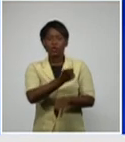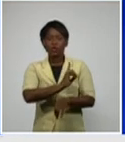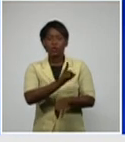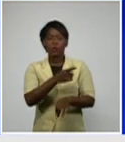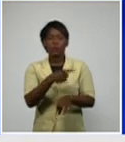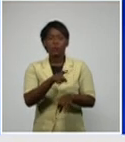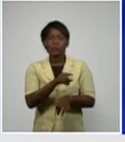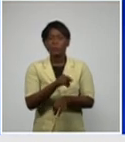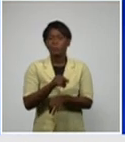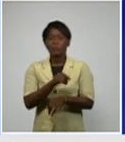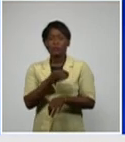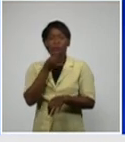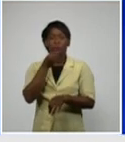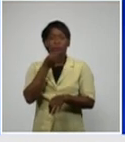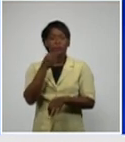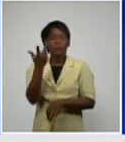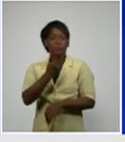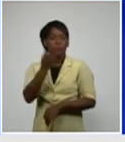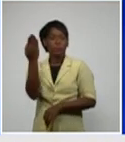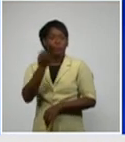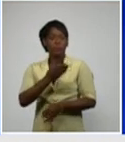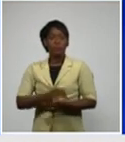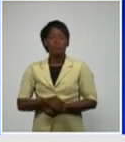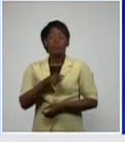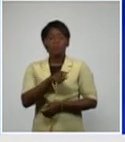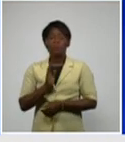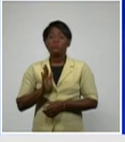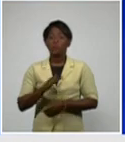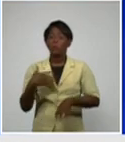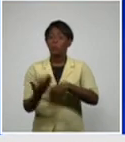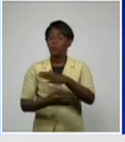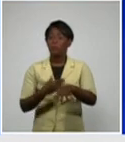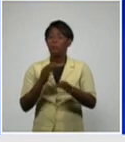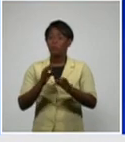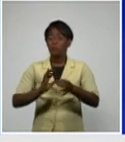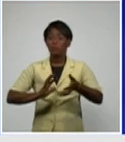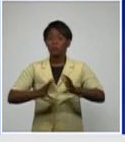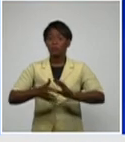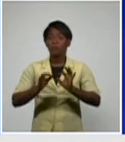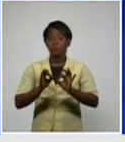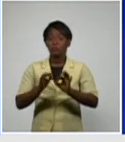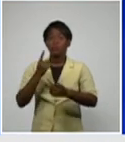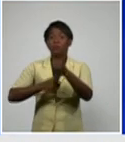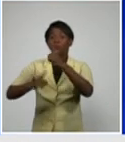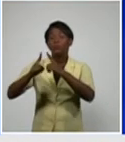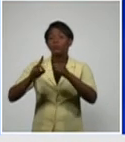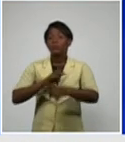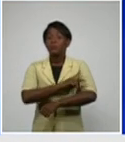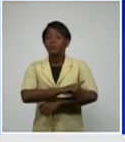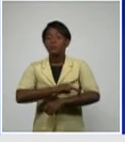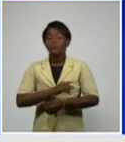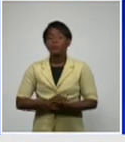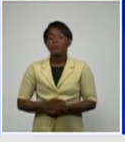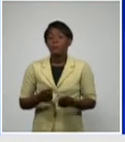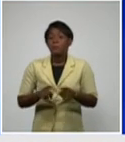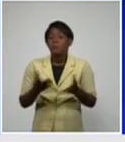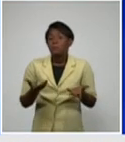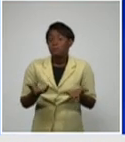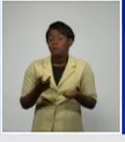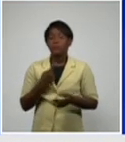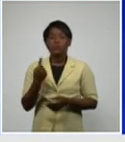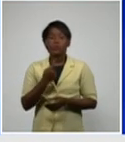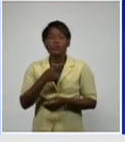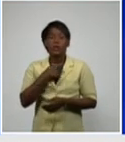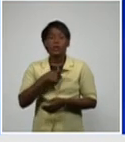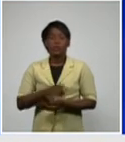esas cosas ha traído la vacuna. Pero indiscutiblemente eso, si estamos partiendo de que son vacunas